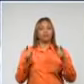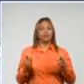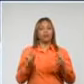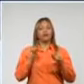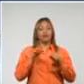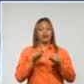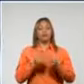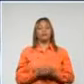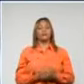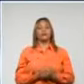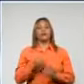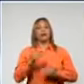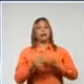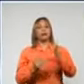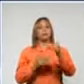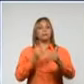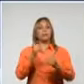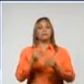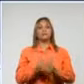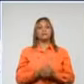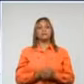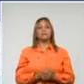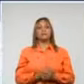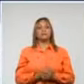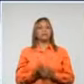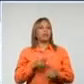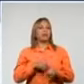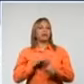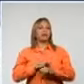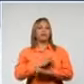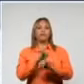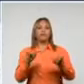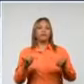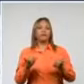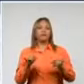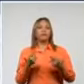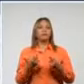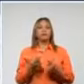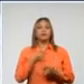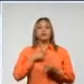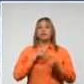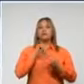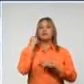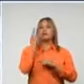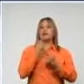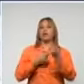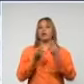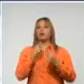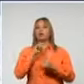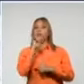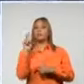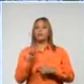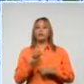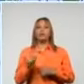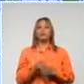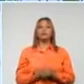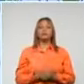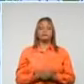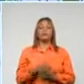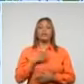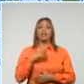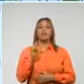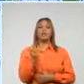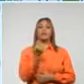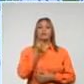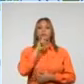estos momentos. Bueno, hasta aquí nuestra información. No sé, Héctor, si quedará, tengamos alguna pregunta. Tenemos una pregunta,